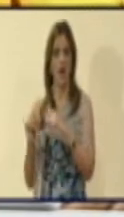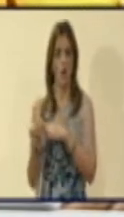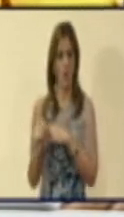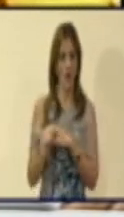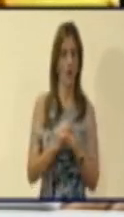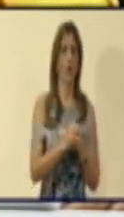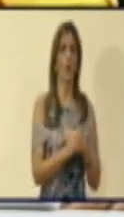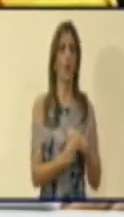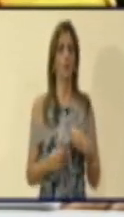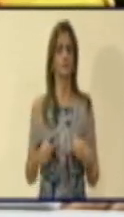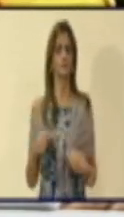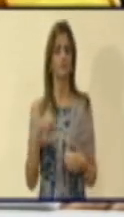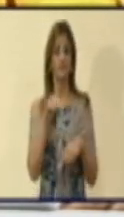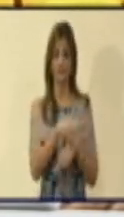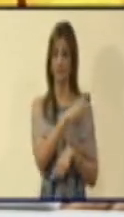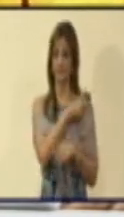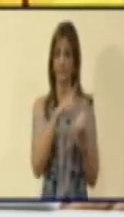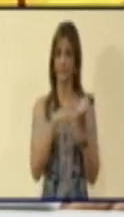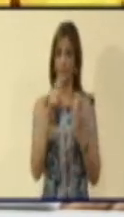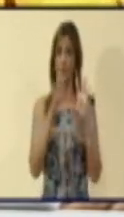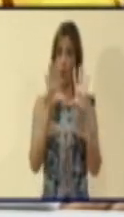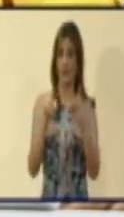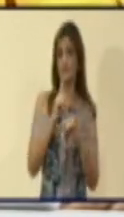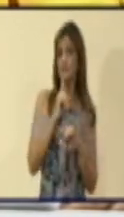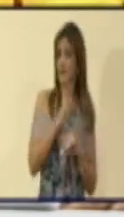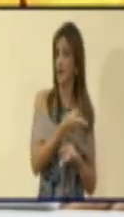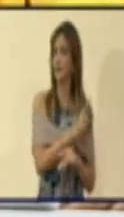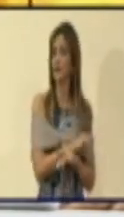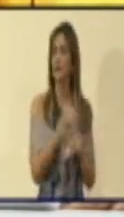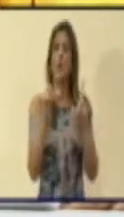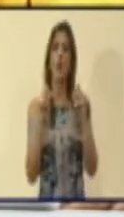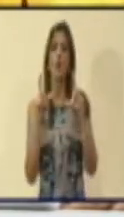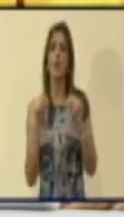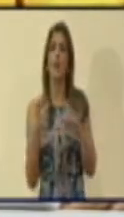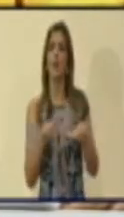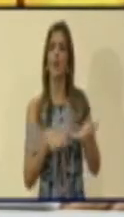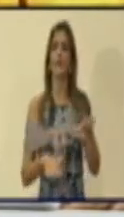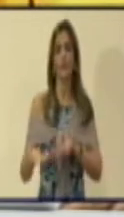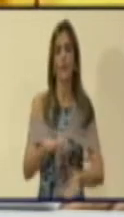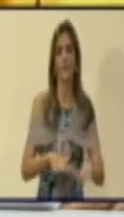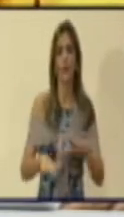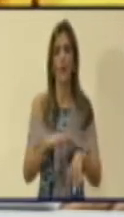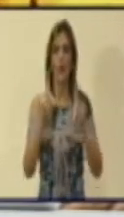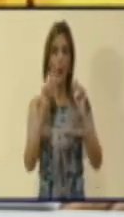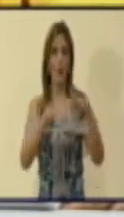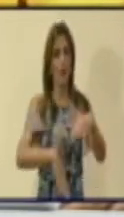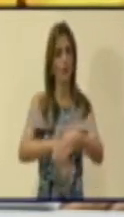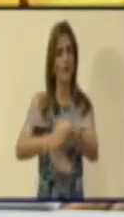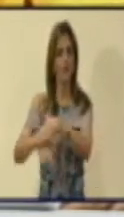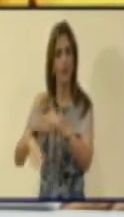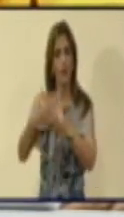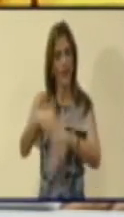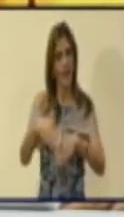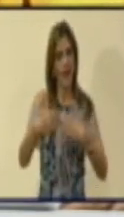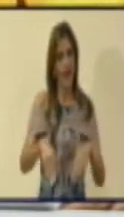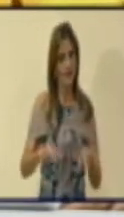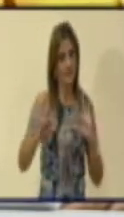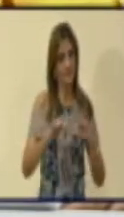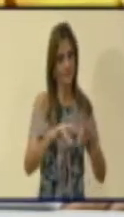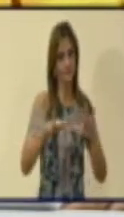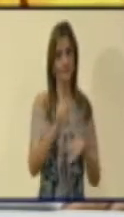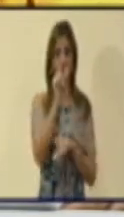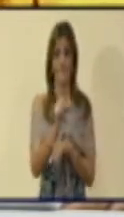refería el viernes pasado en su intervención, los juegos de dominó, por ejemplo, los juegos de fútbol en las calles, que generan concentración de personas, que generan